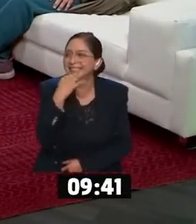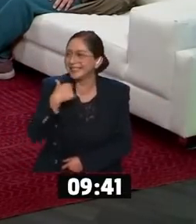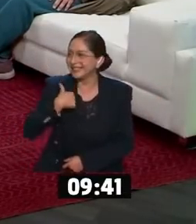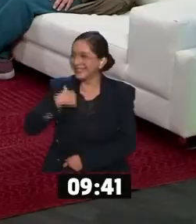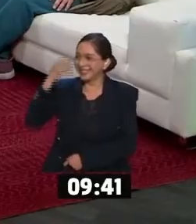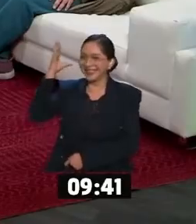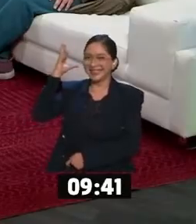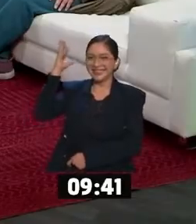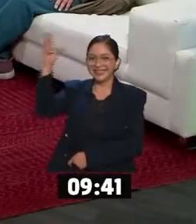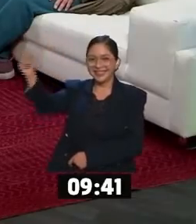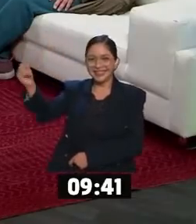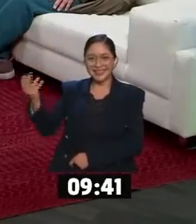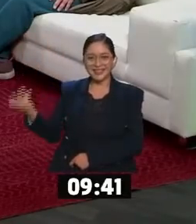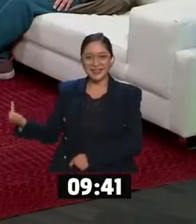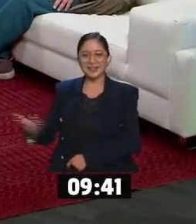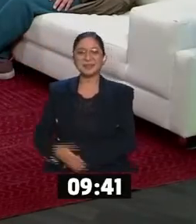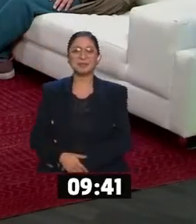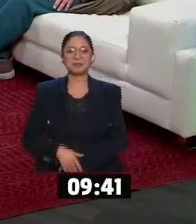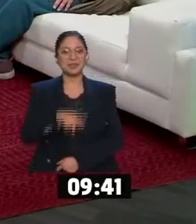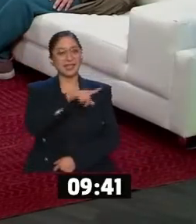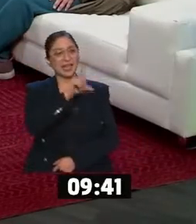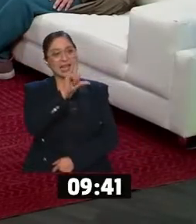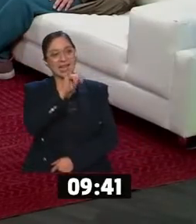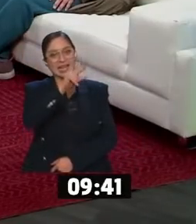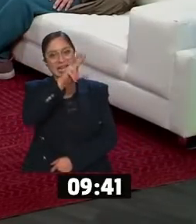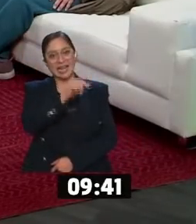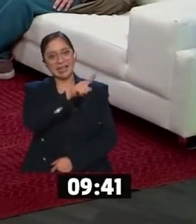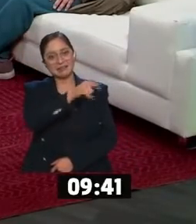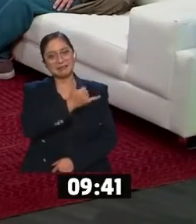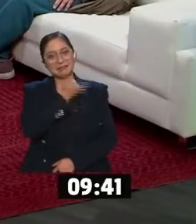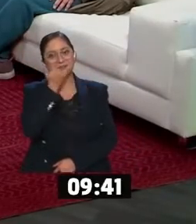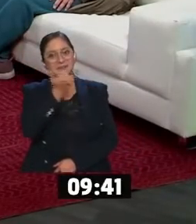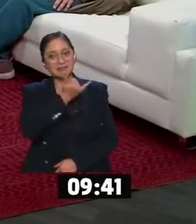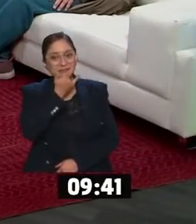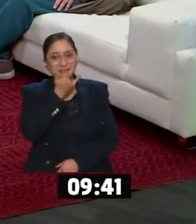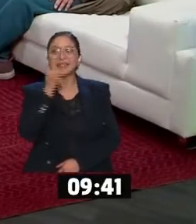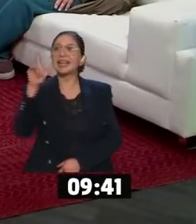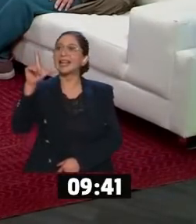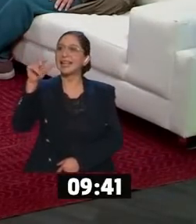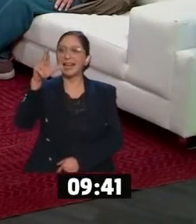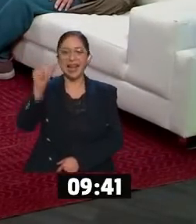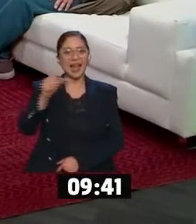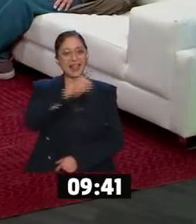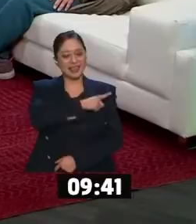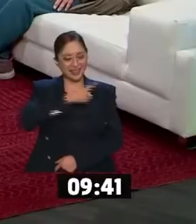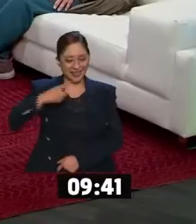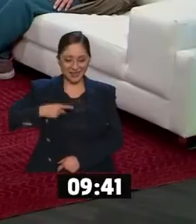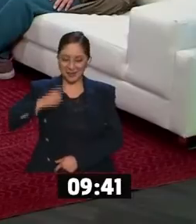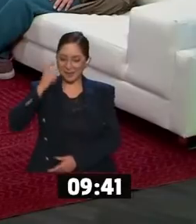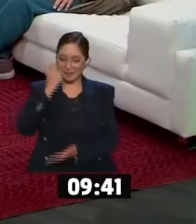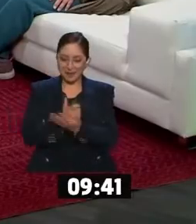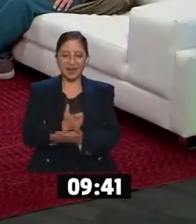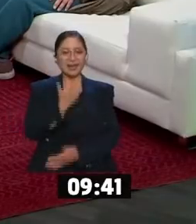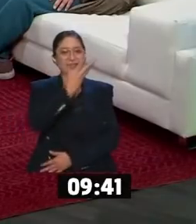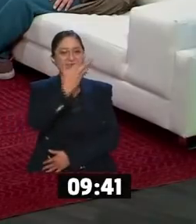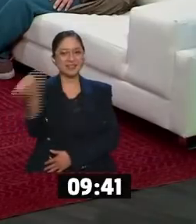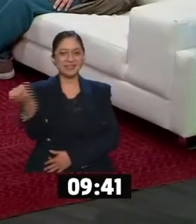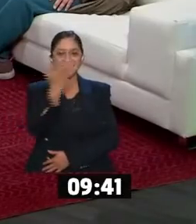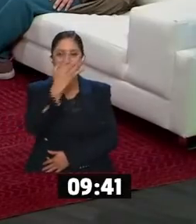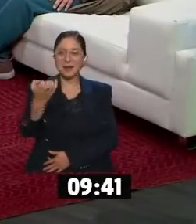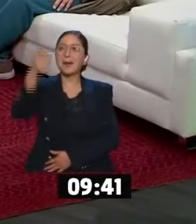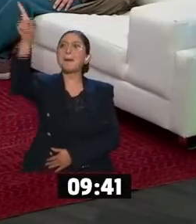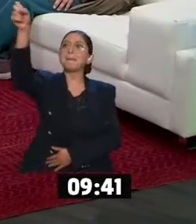minutos. Lira aceptó que fue un Ay, a ver, error. y le va a caer Lira con 500 Que pesos. venga Que Lira venga y dé la con cara.